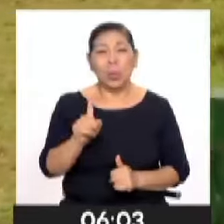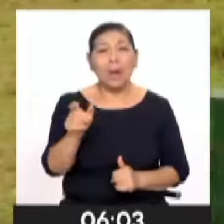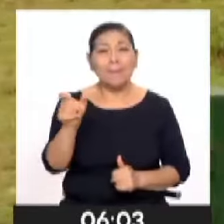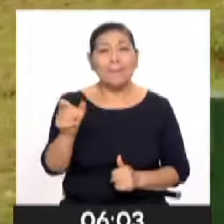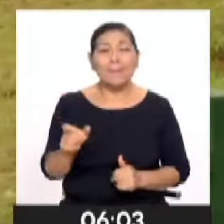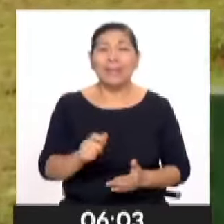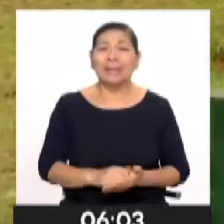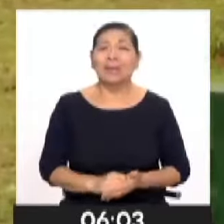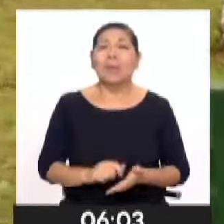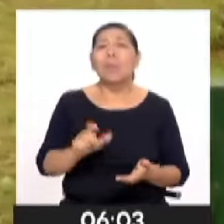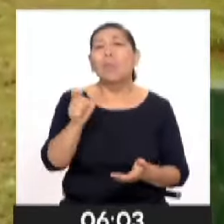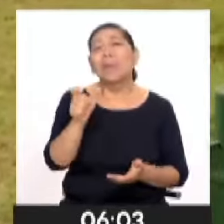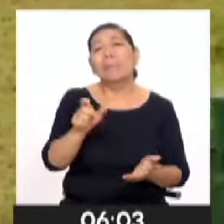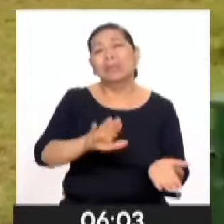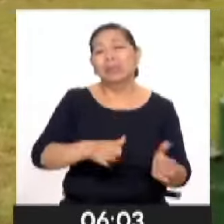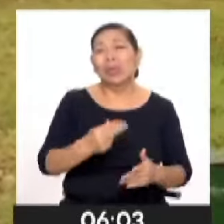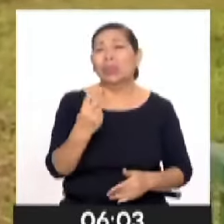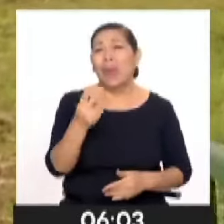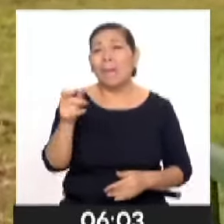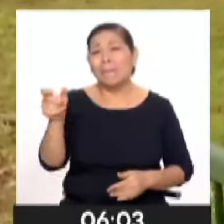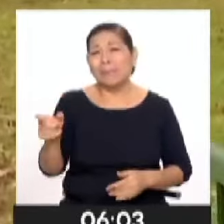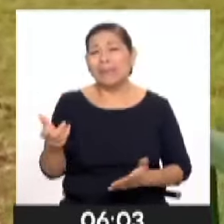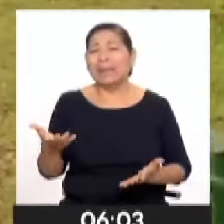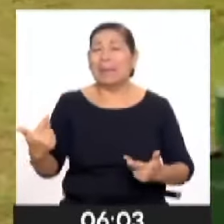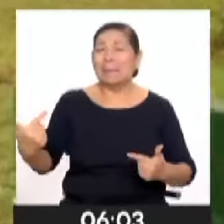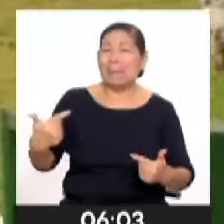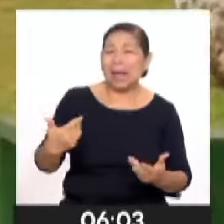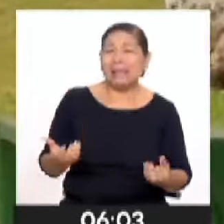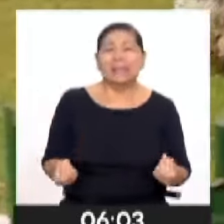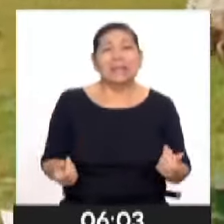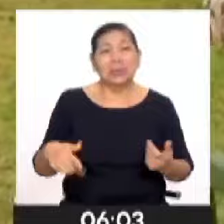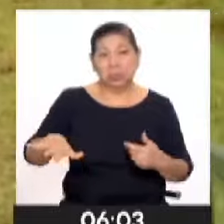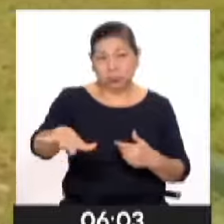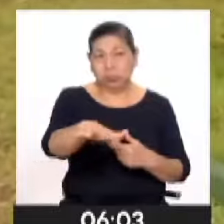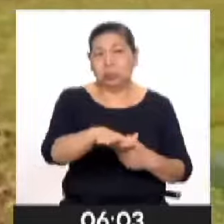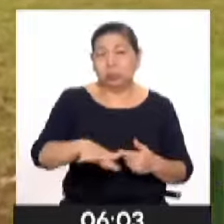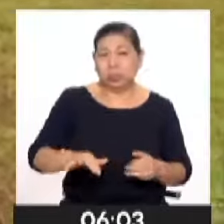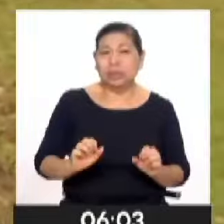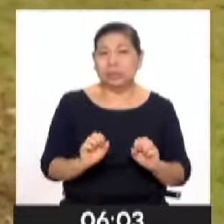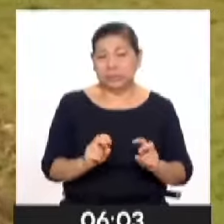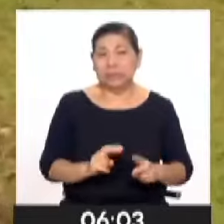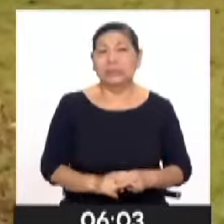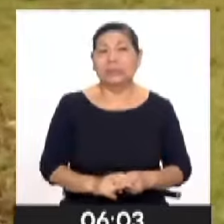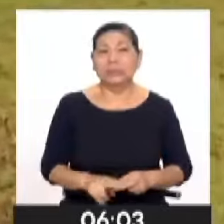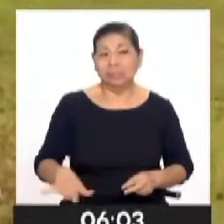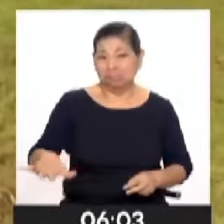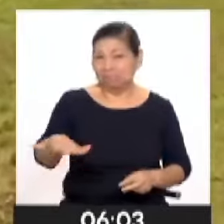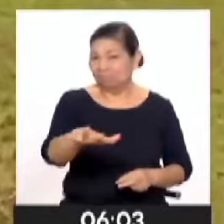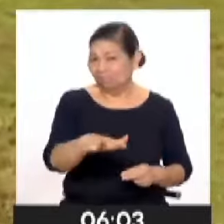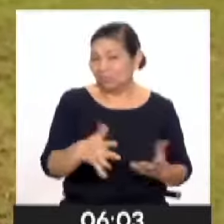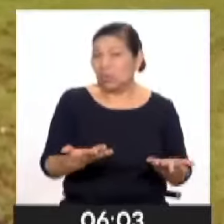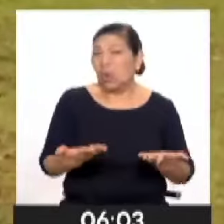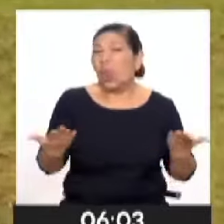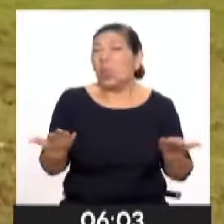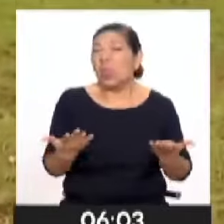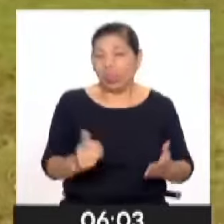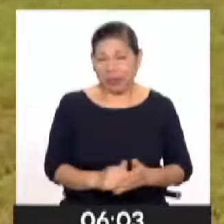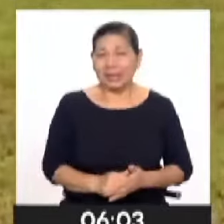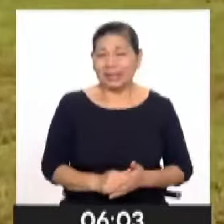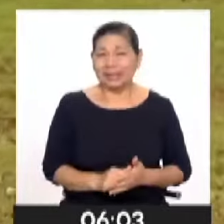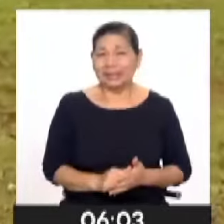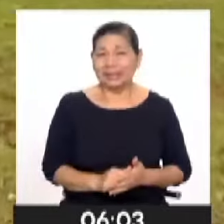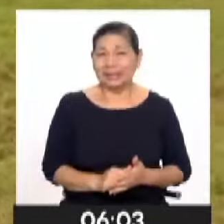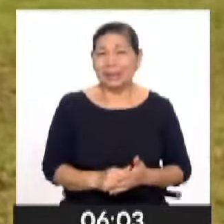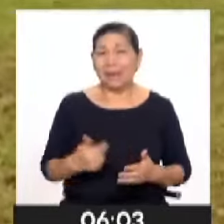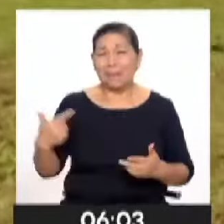persona fallecida y a dos personas heridas exactamente en este lugar en el cual nosotros nos encontramos es en donde se suscitó